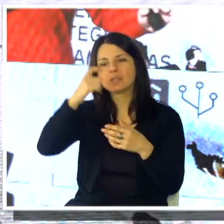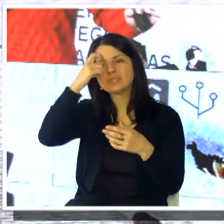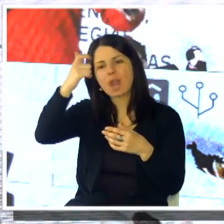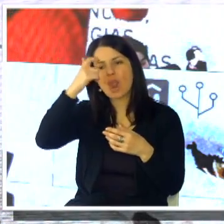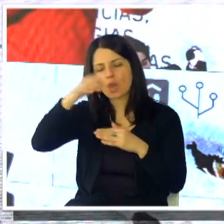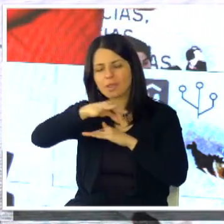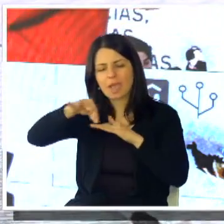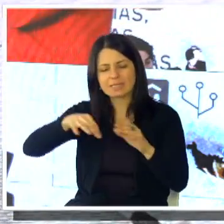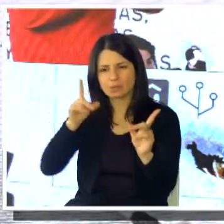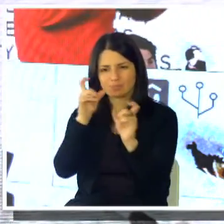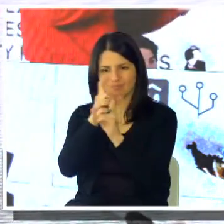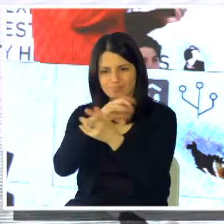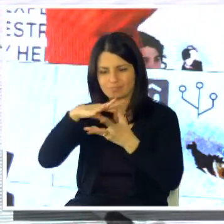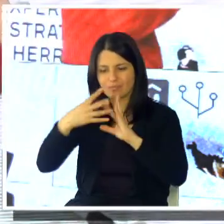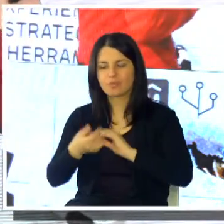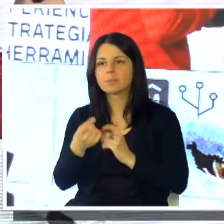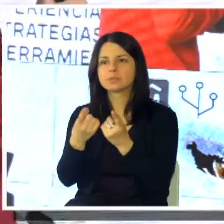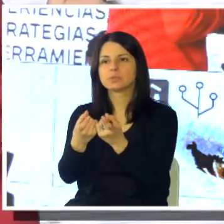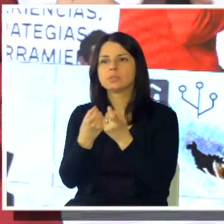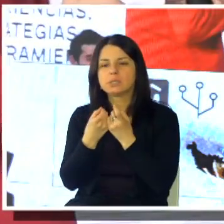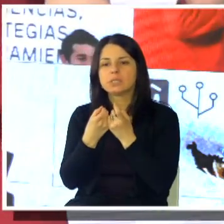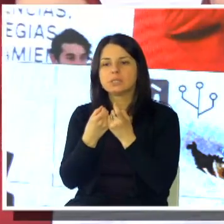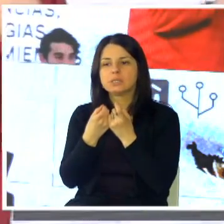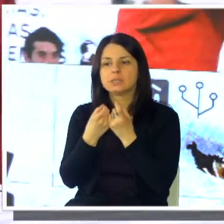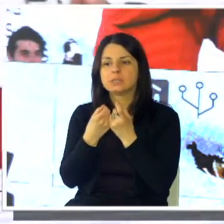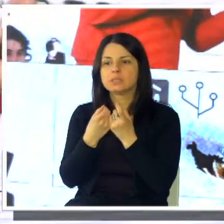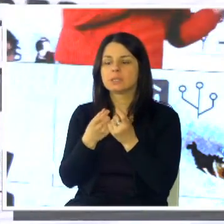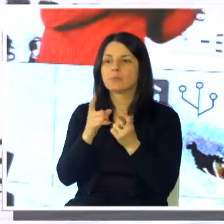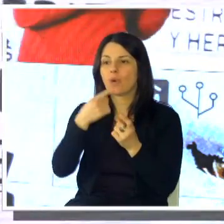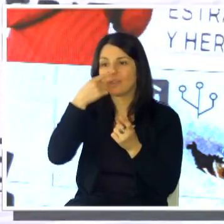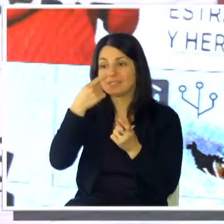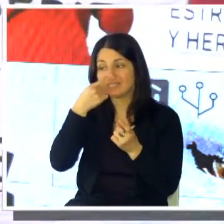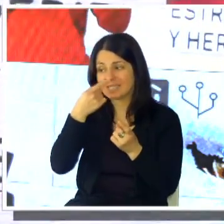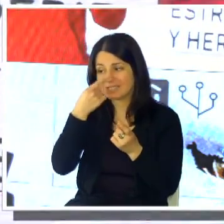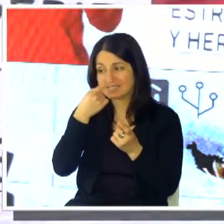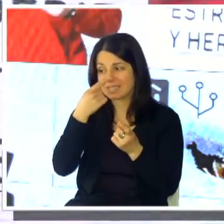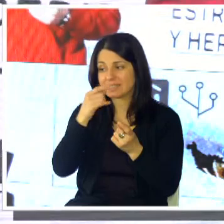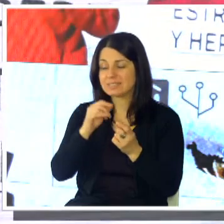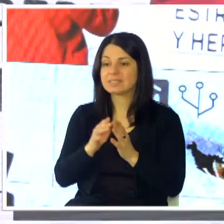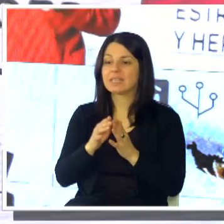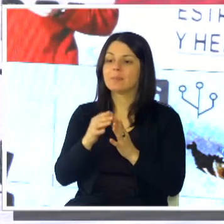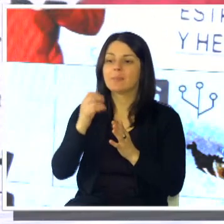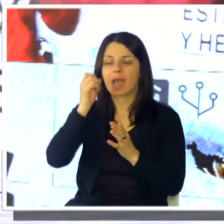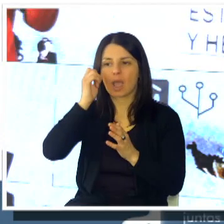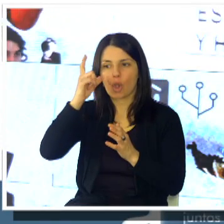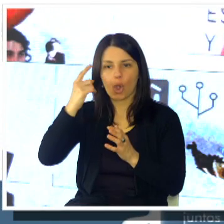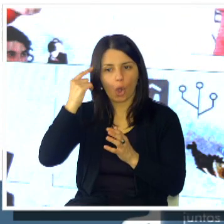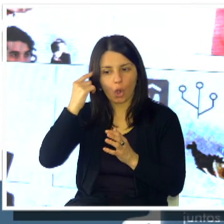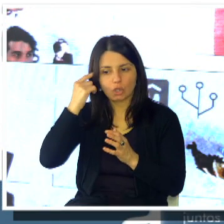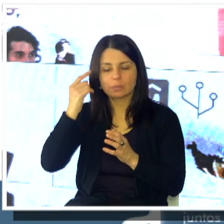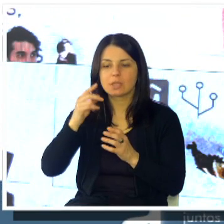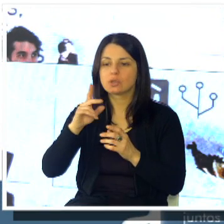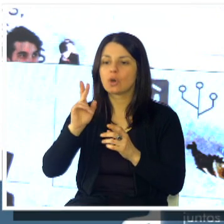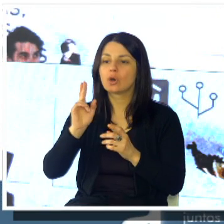arquitecturas complejas. Necesitamos una expertise interesante a nivel de conocimientos y